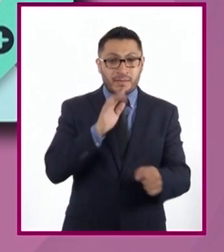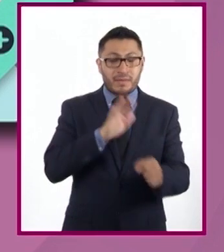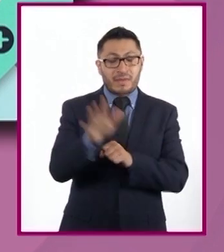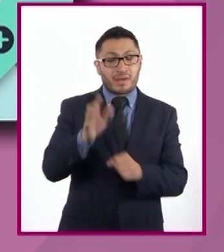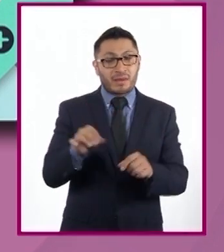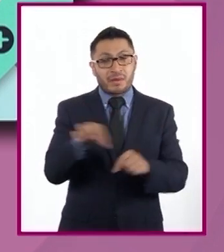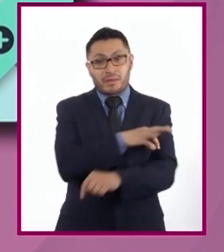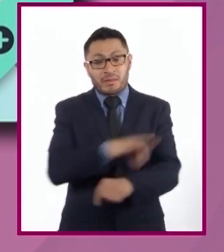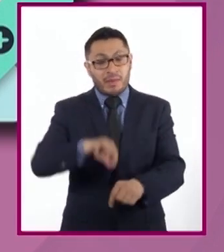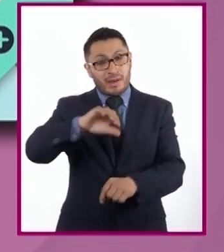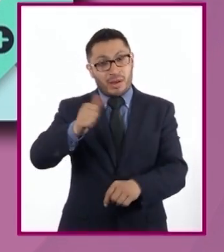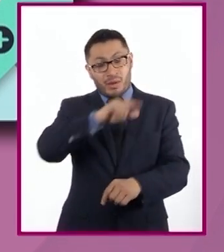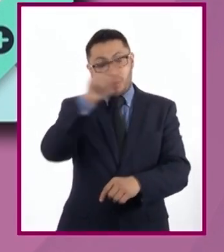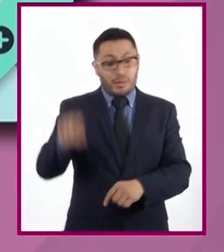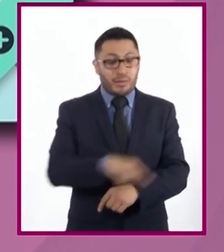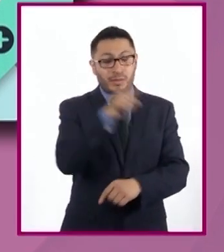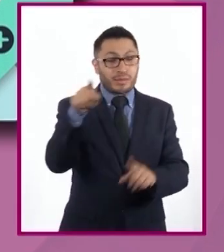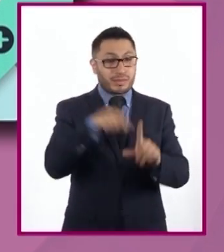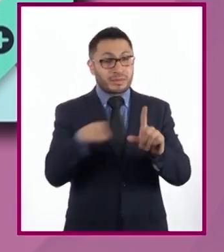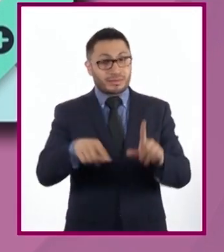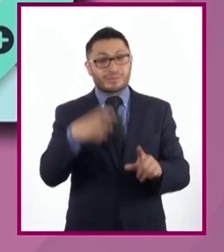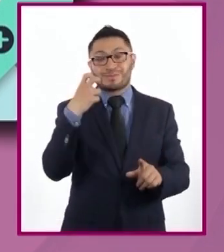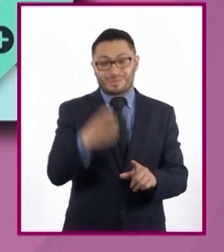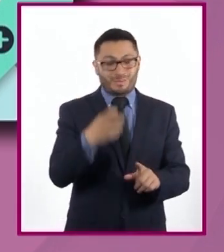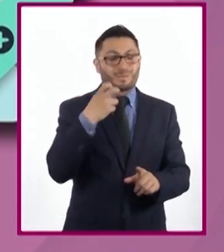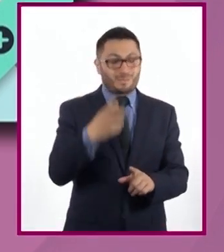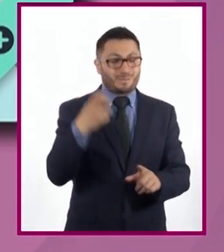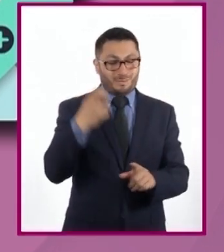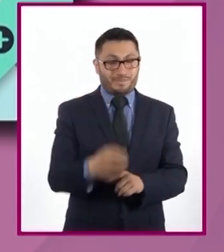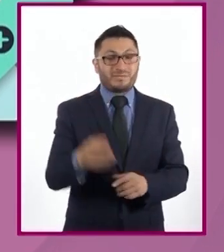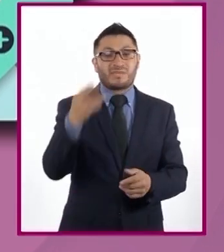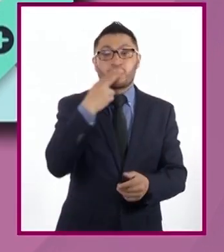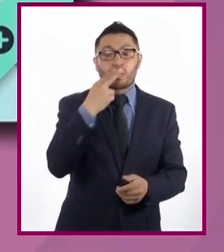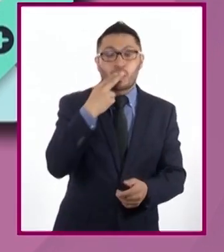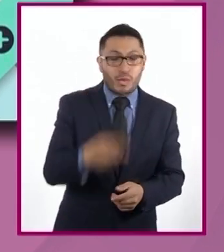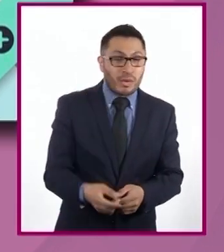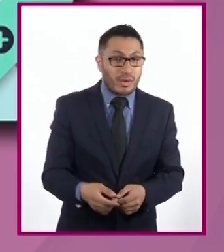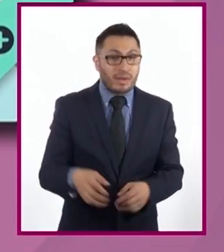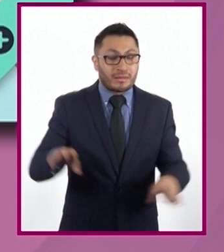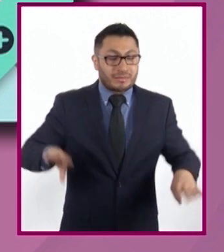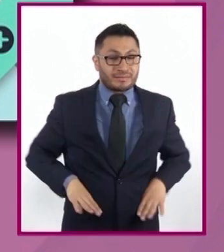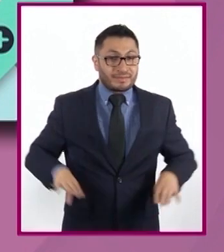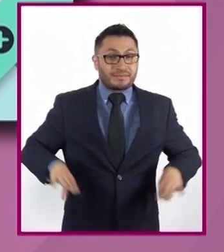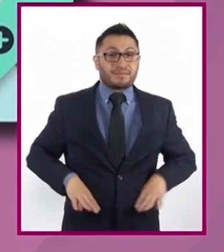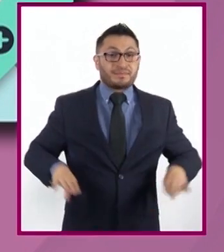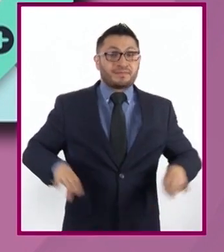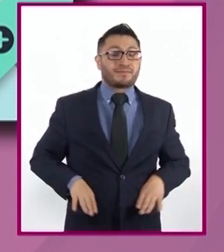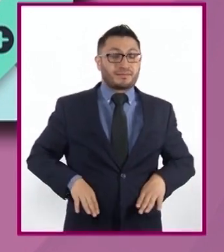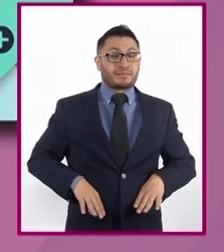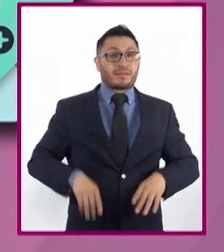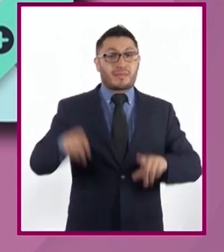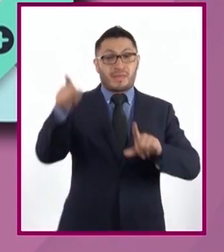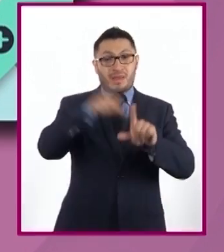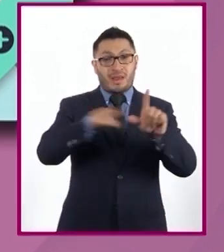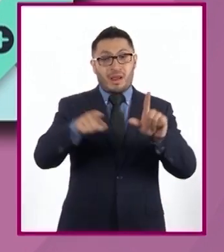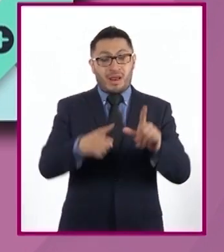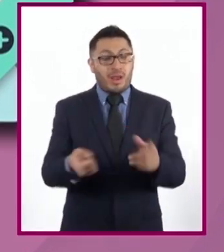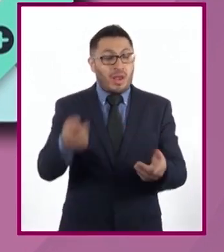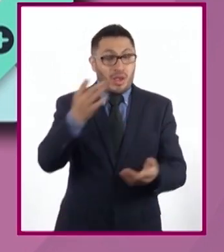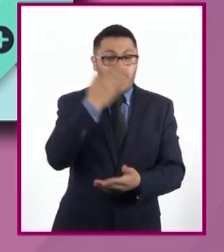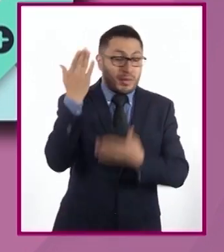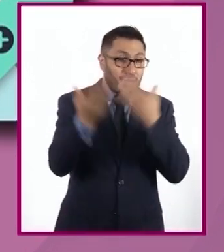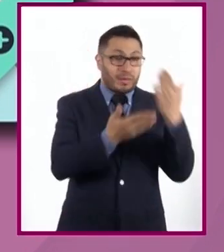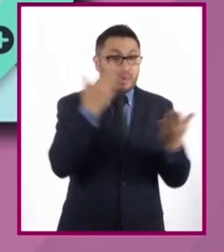medida de los demás. Para esto, nos apoyaremos en las características de los ángulos que